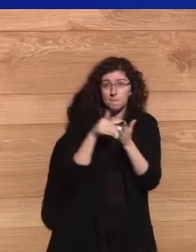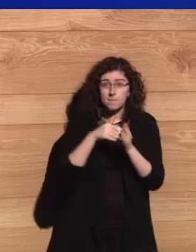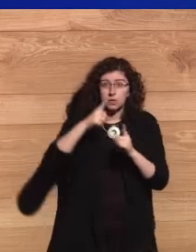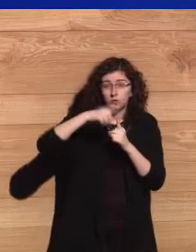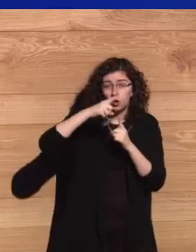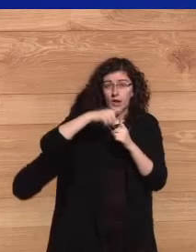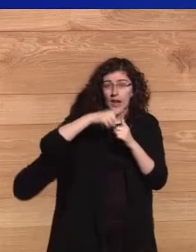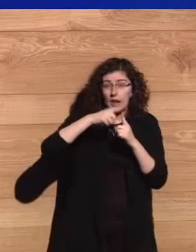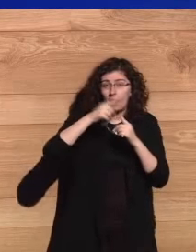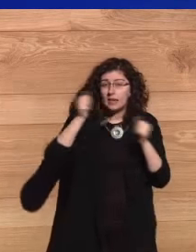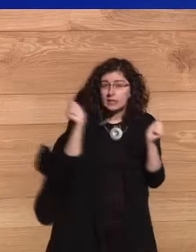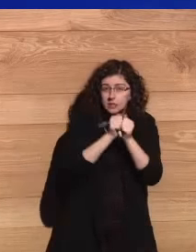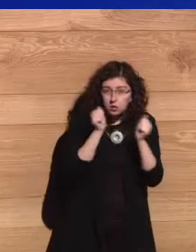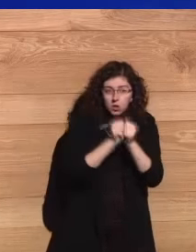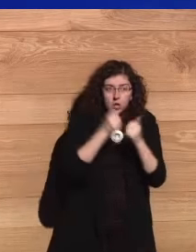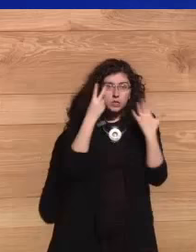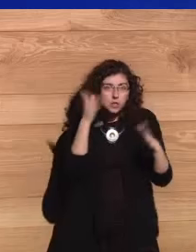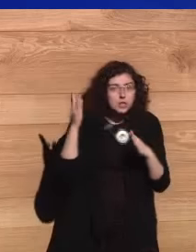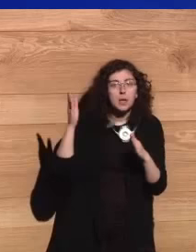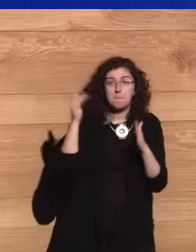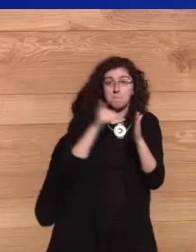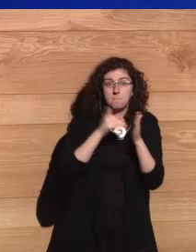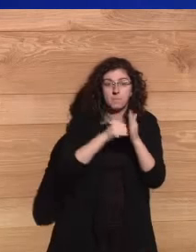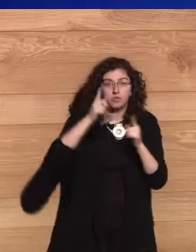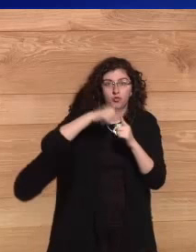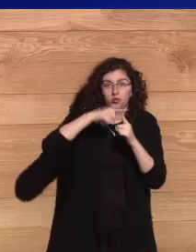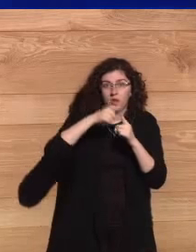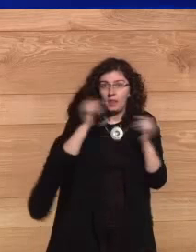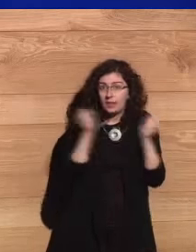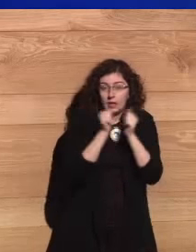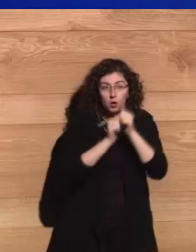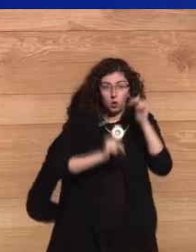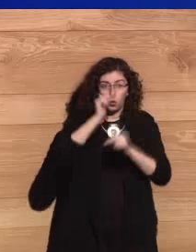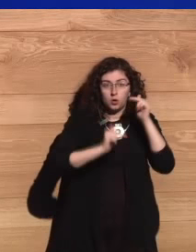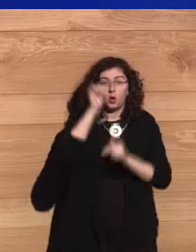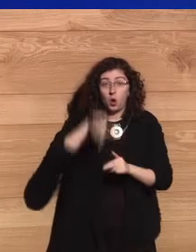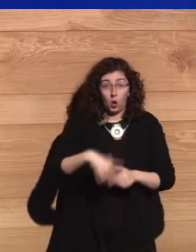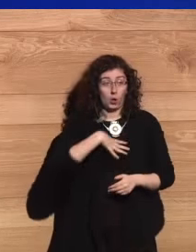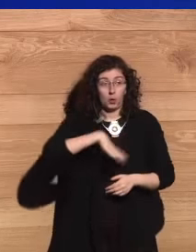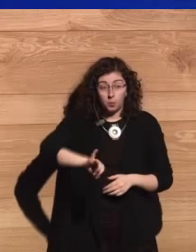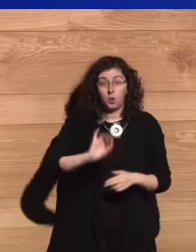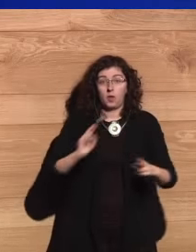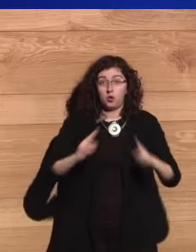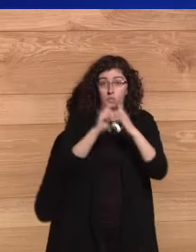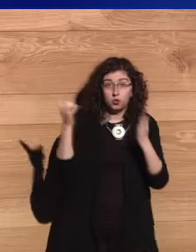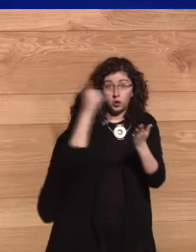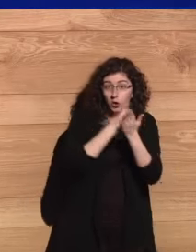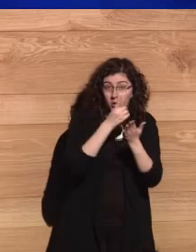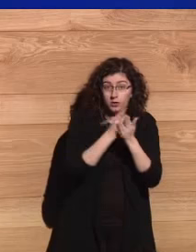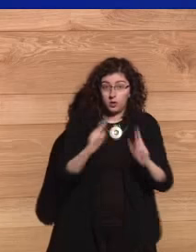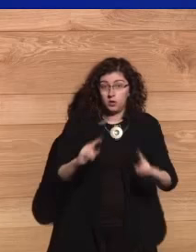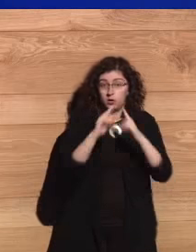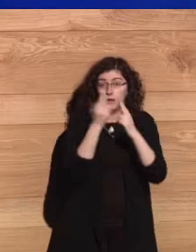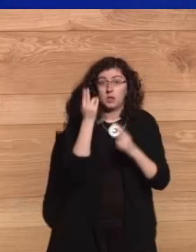7.000 toneladas de hierro. 7.000 toneladas de hierro para su construcción. Hoy día se podría reconstruir la Torre Eiffel con